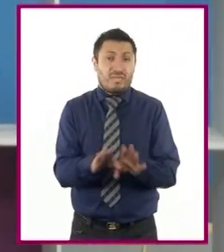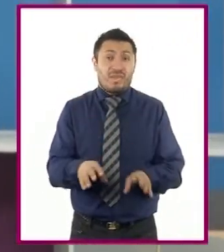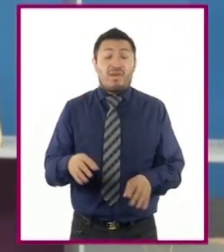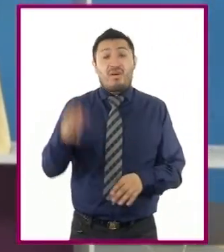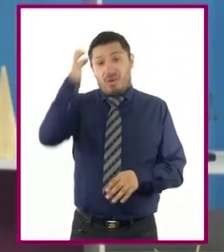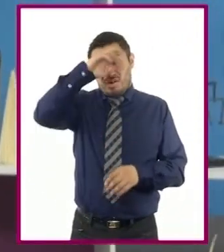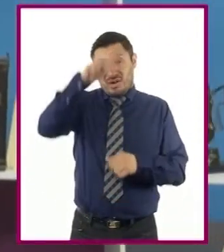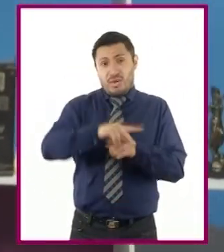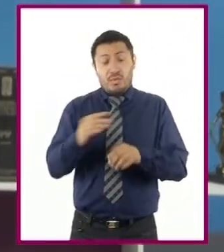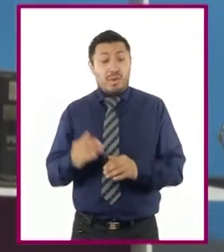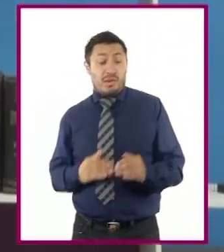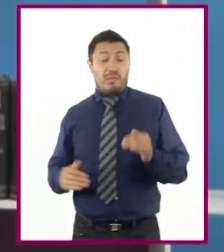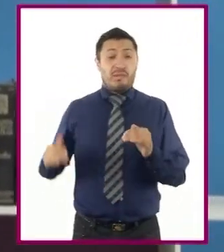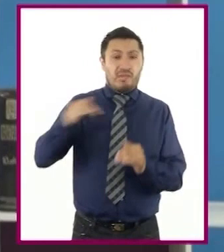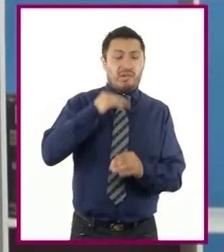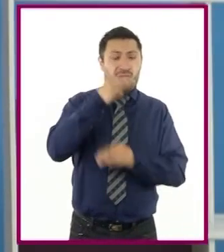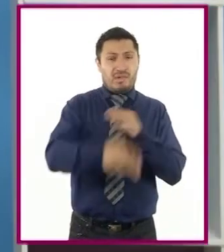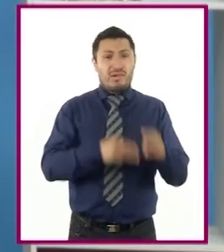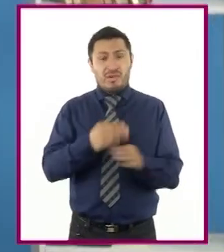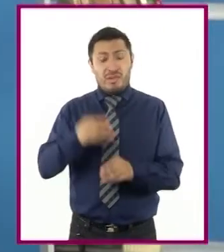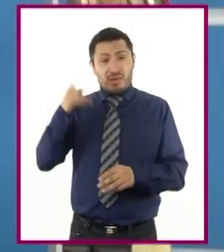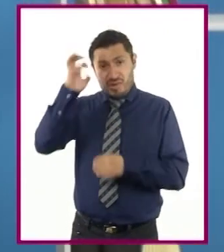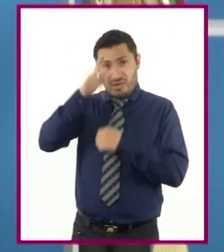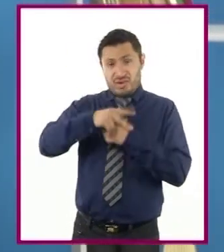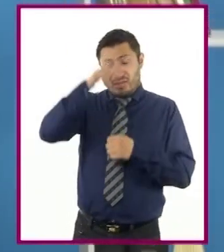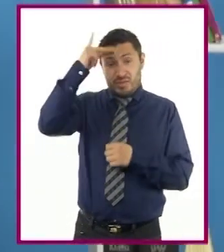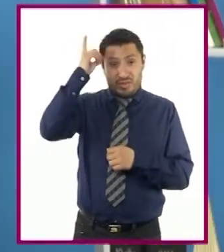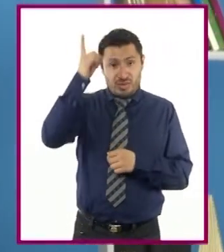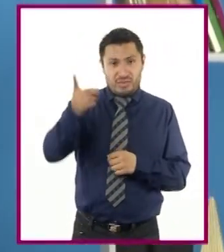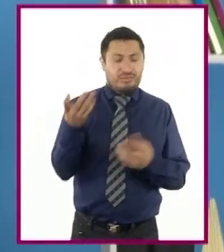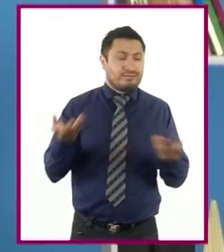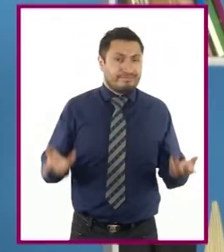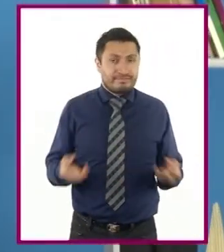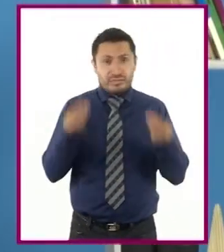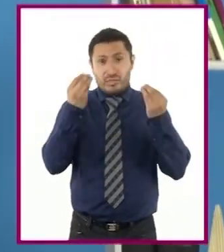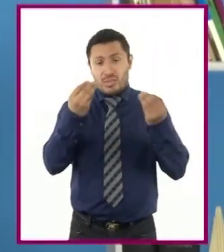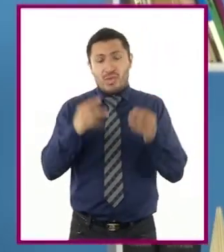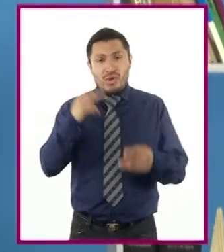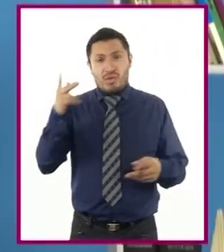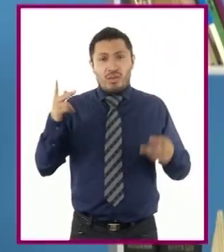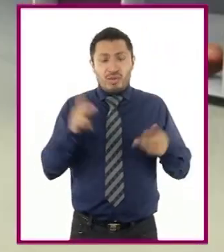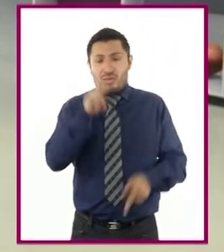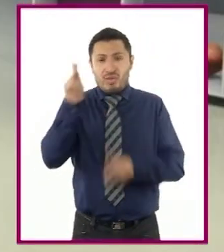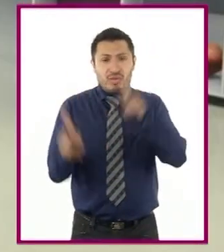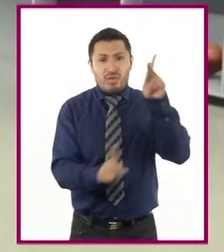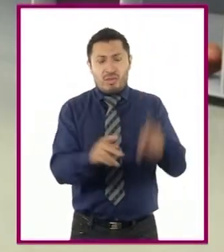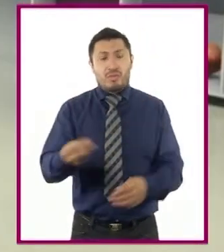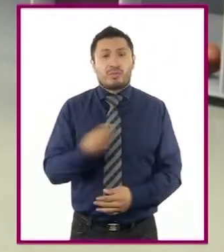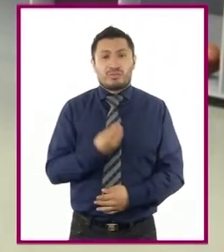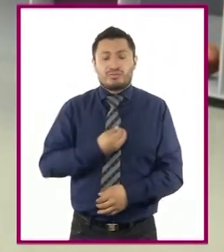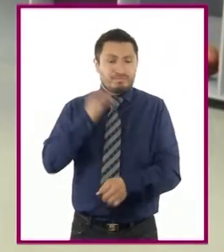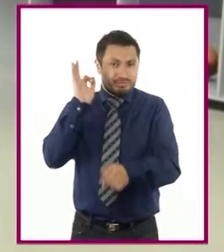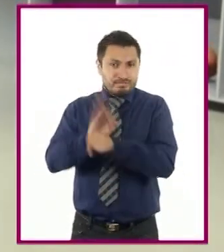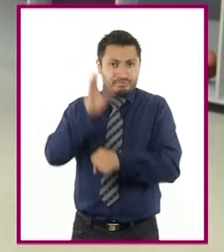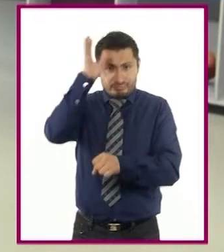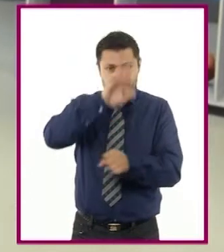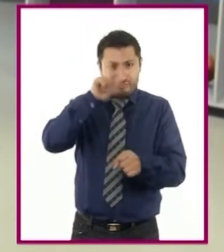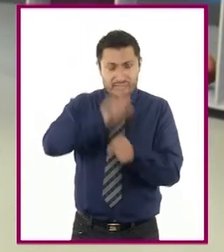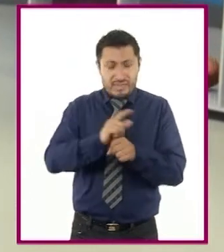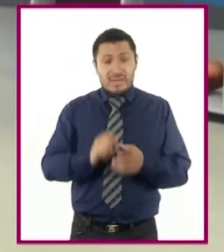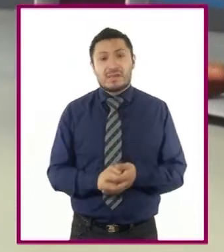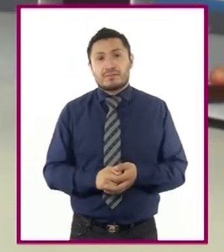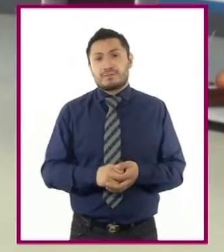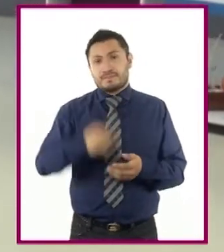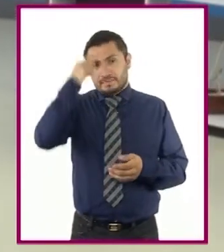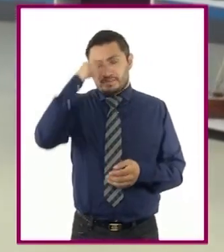europeo sobre el mundo. Pese a ello, muchos pueblos resistieron y defendieron su cultura. Para sintetizar los